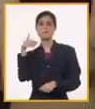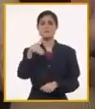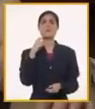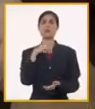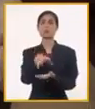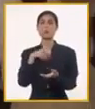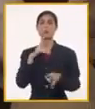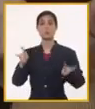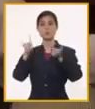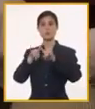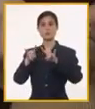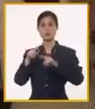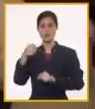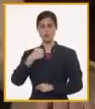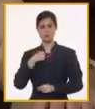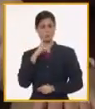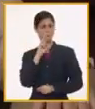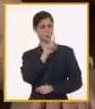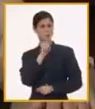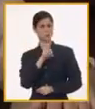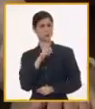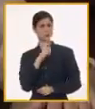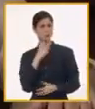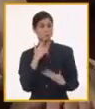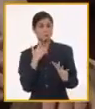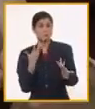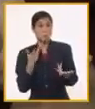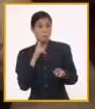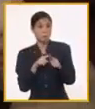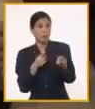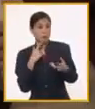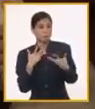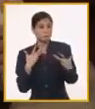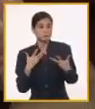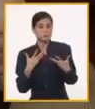¿Y qué pasó? No me dijo.